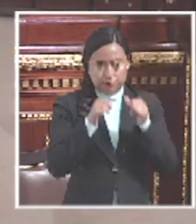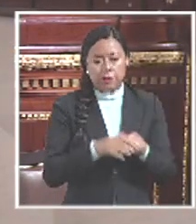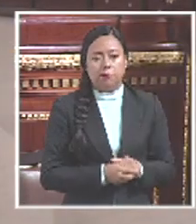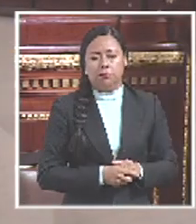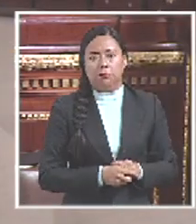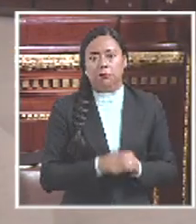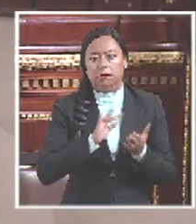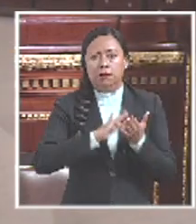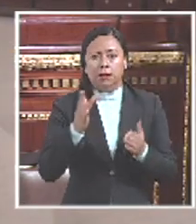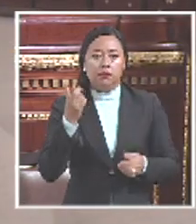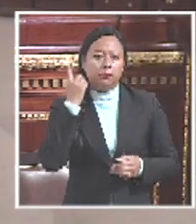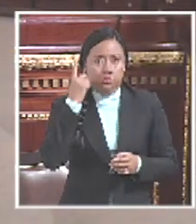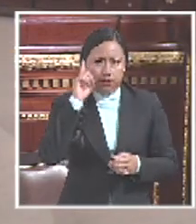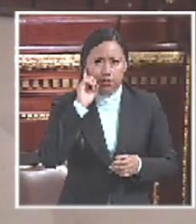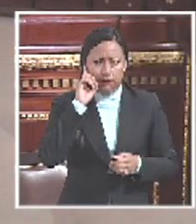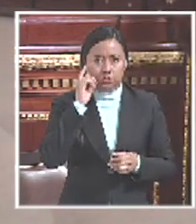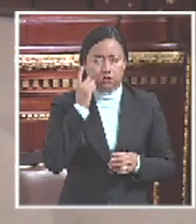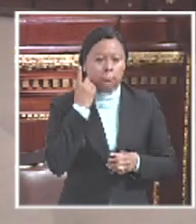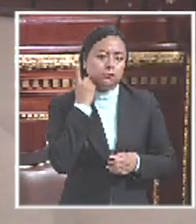Gracias, diputado.